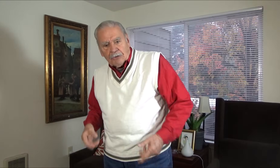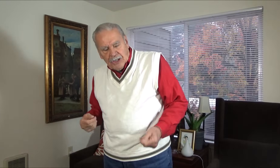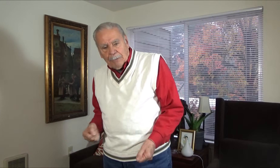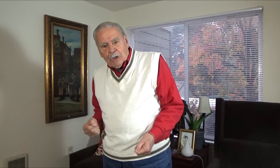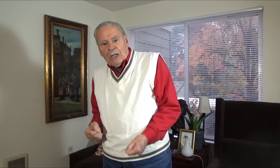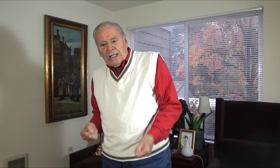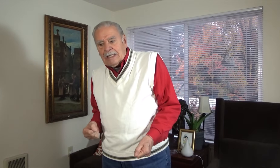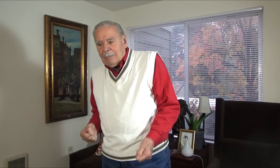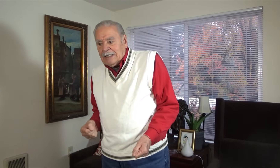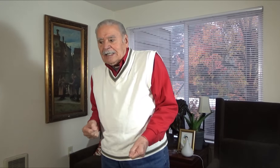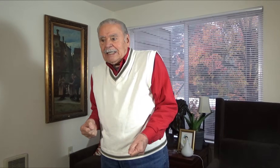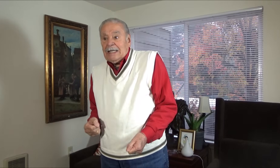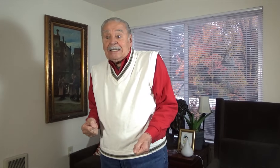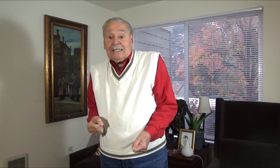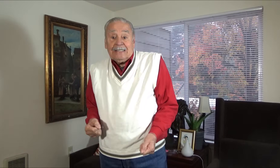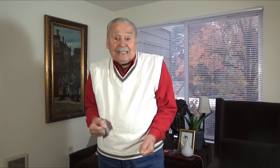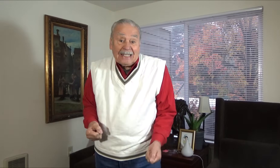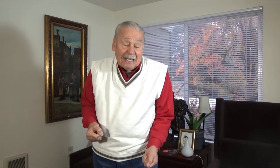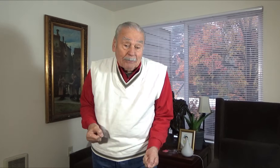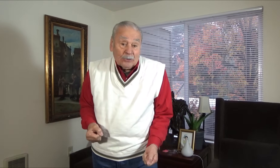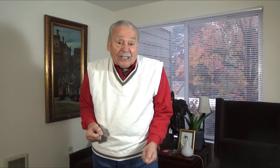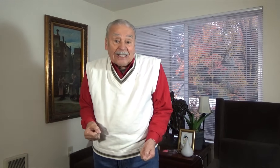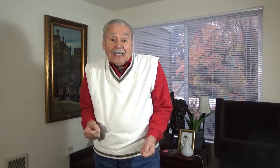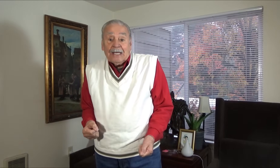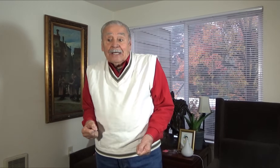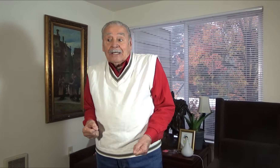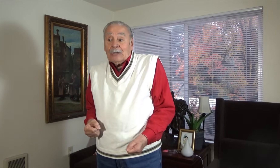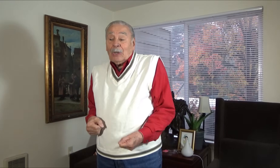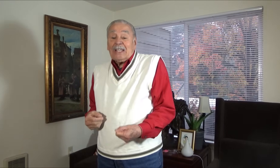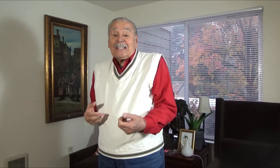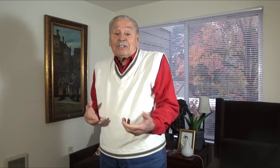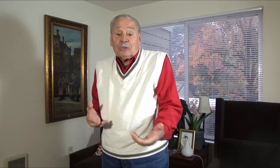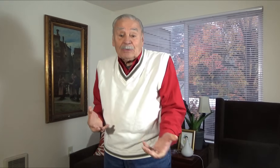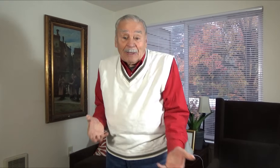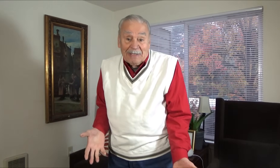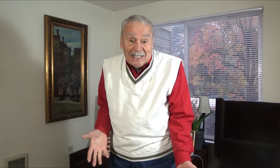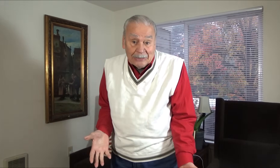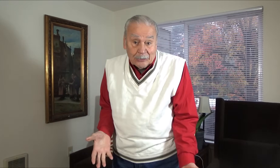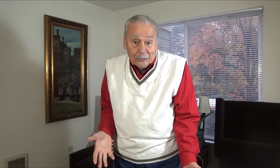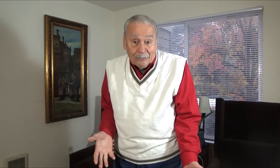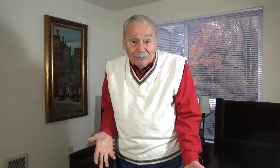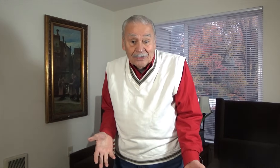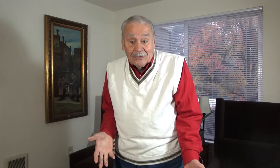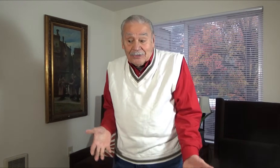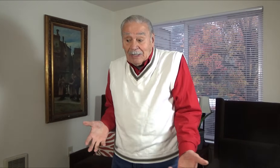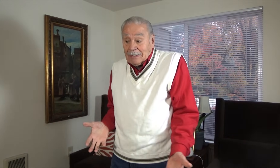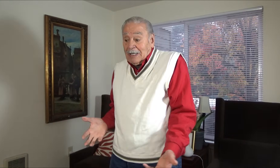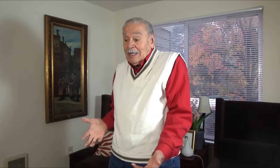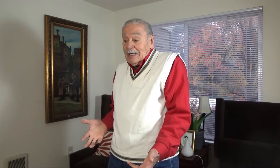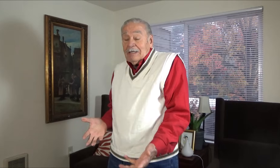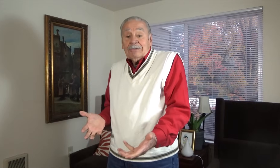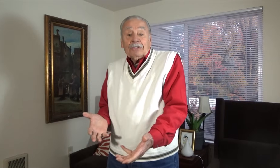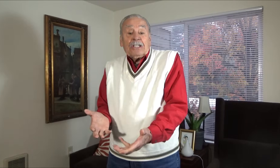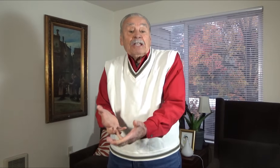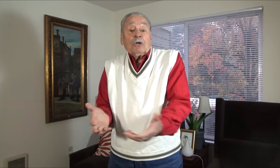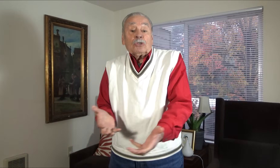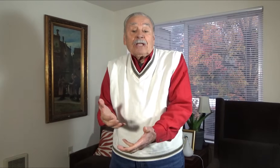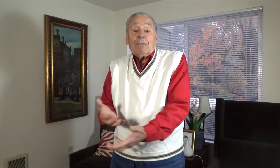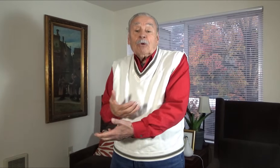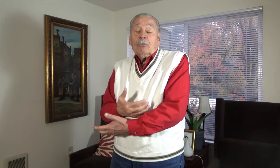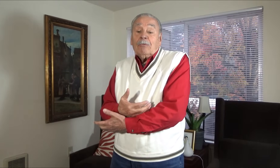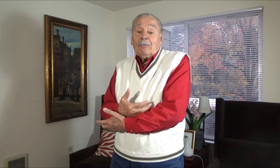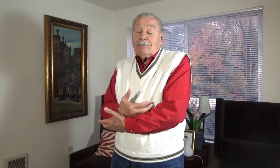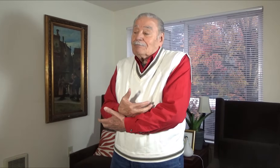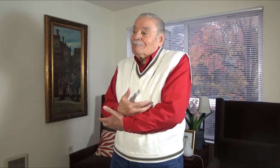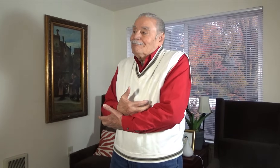violentamente, o sea, violentamente en el extremo de que no hay razonamiento. O sea, que yo te digo,